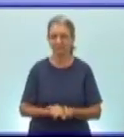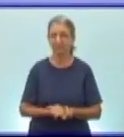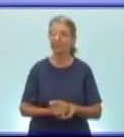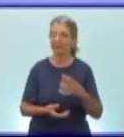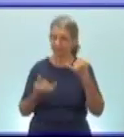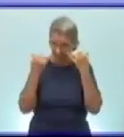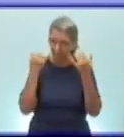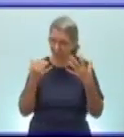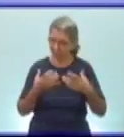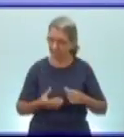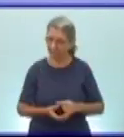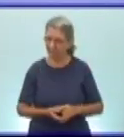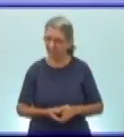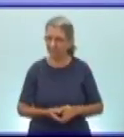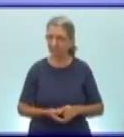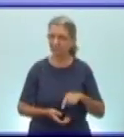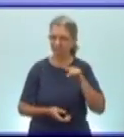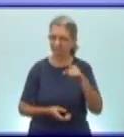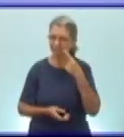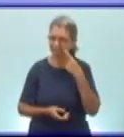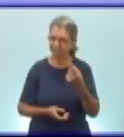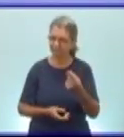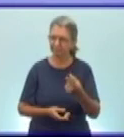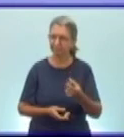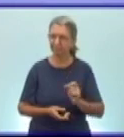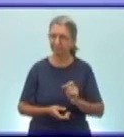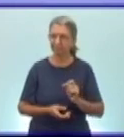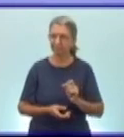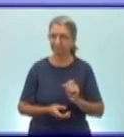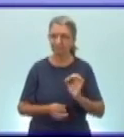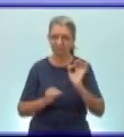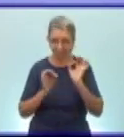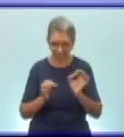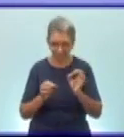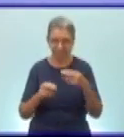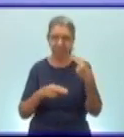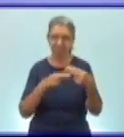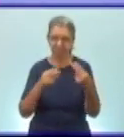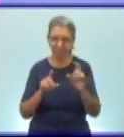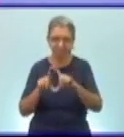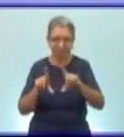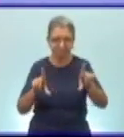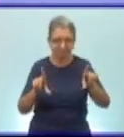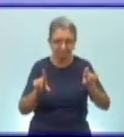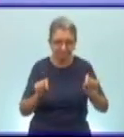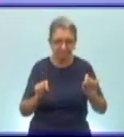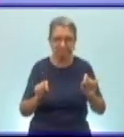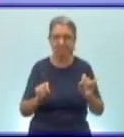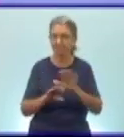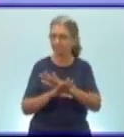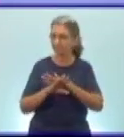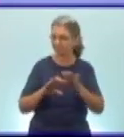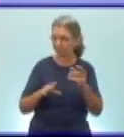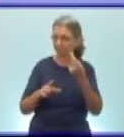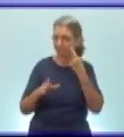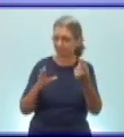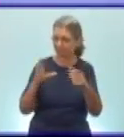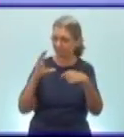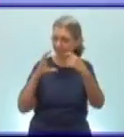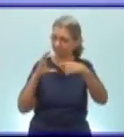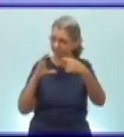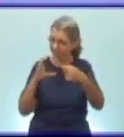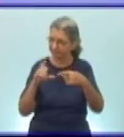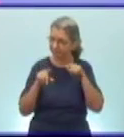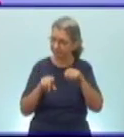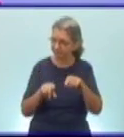Interesante, ¿verdad? Usted mismo va a tratar de hacer esta definición, les repito, con lo que vieron en el material respecto a este fenómeno de